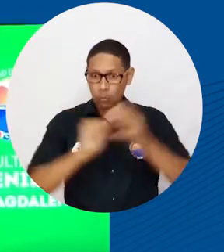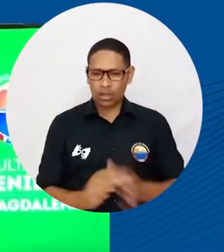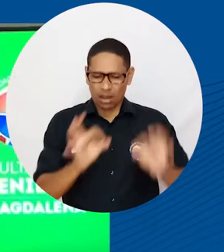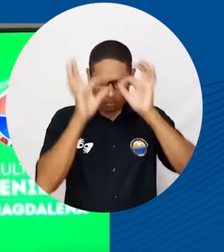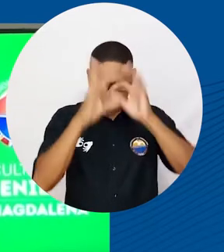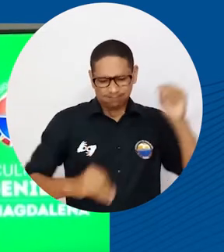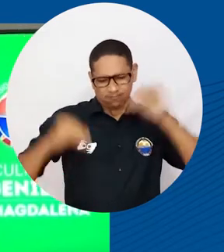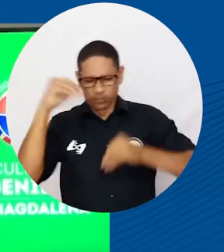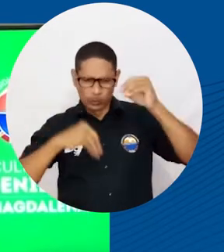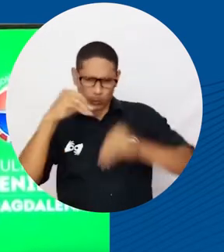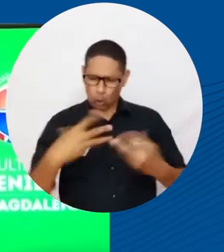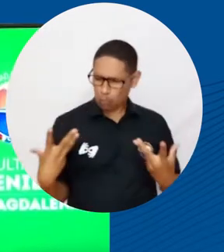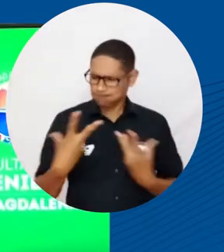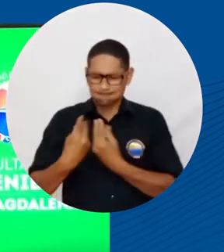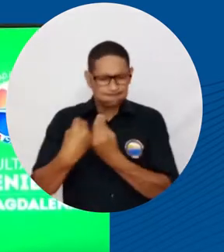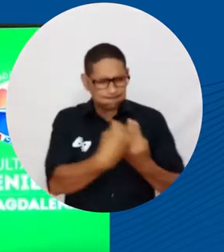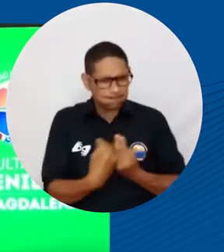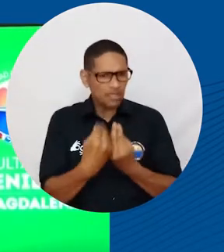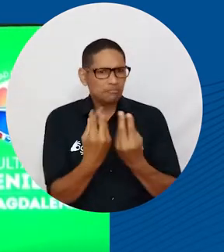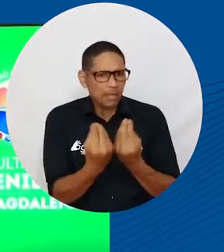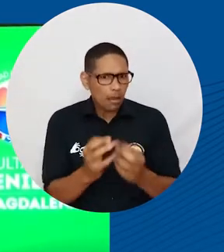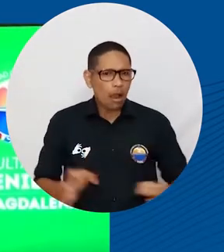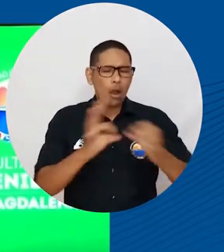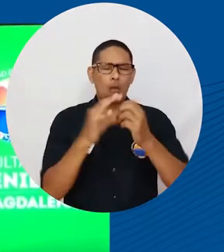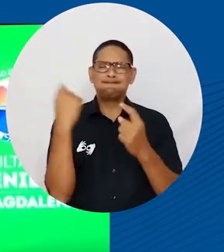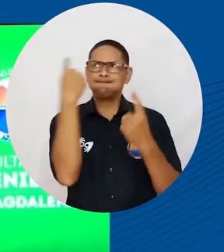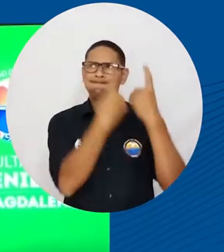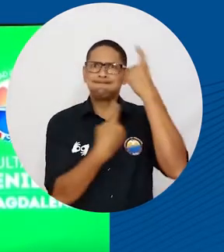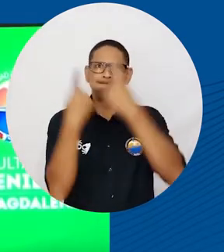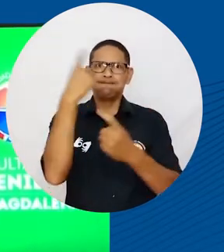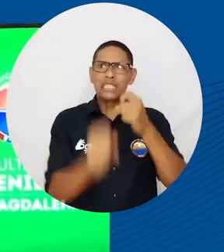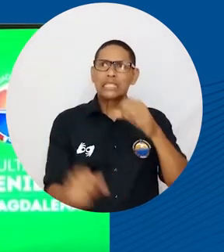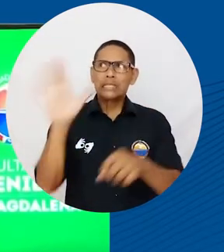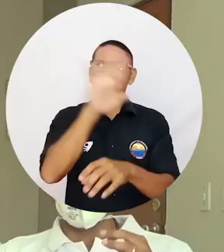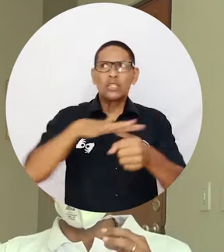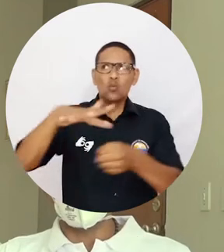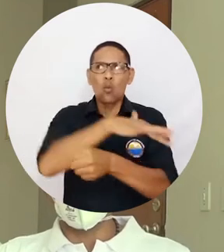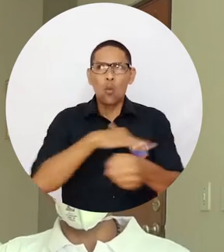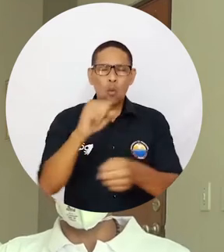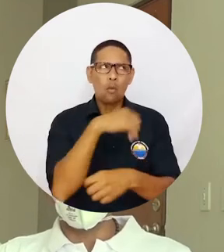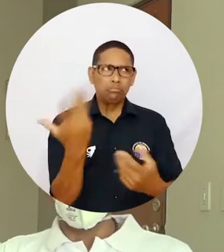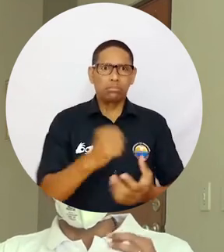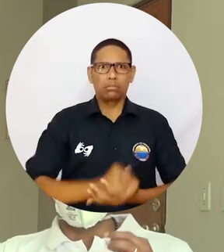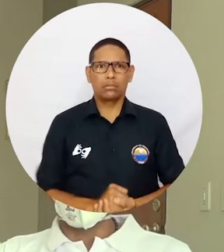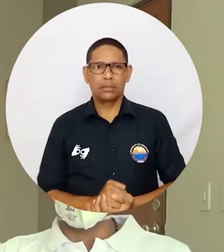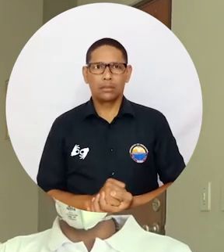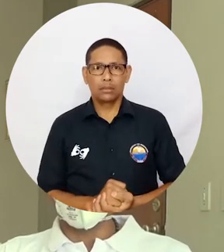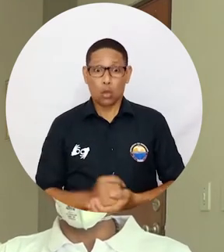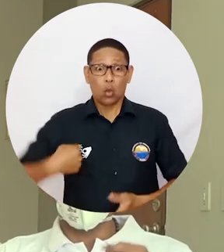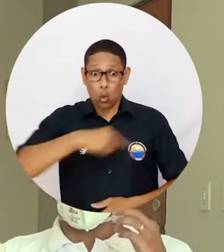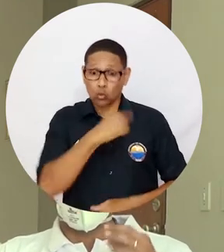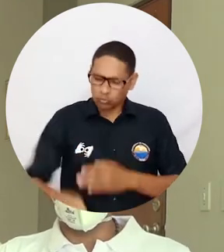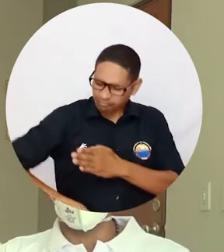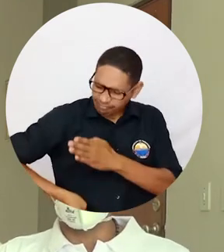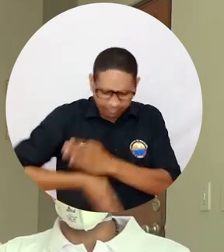de construcción colectiva para que podamos reflexionar en torno a la situación del país. En ese sentido, nosotros